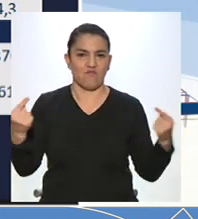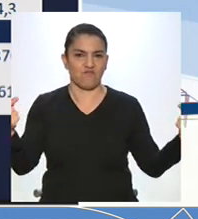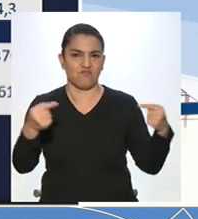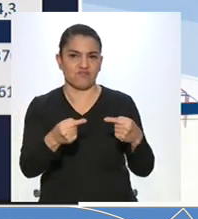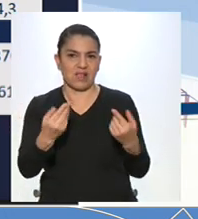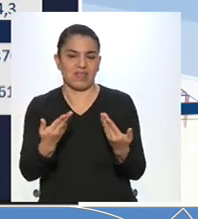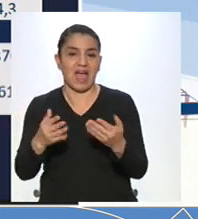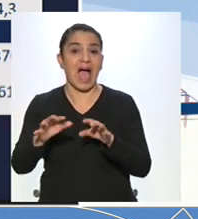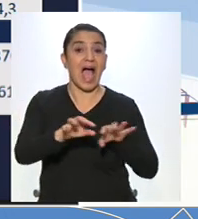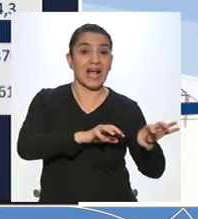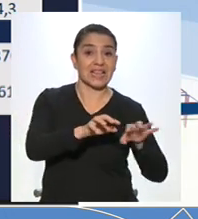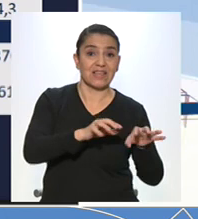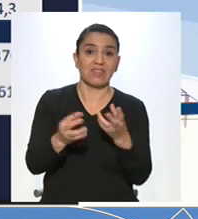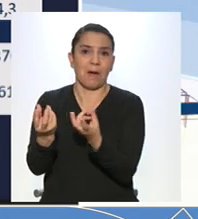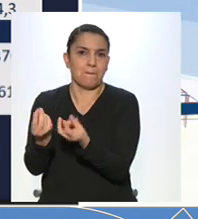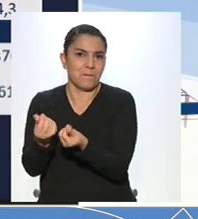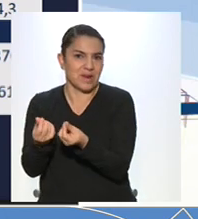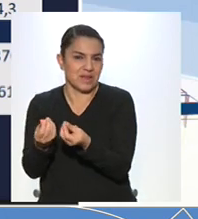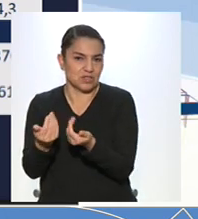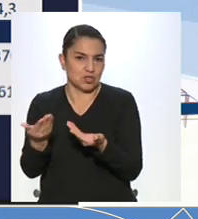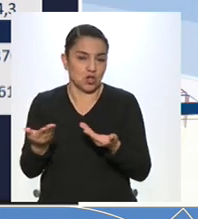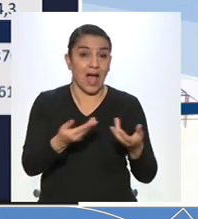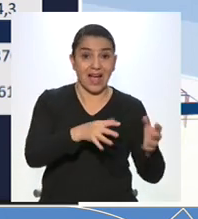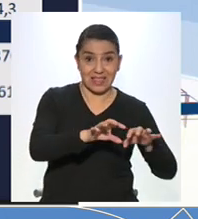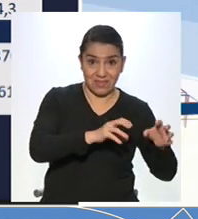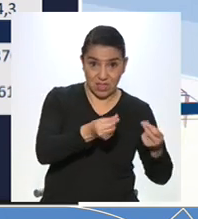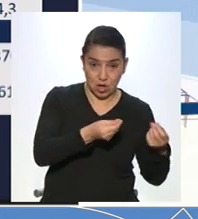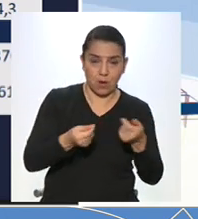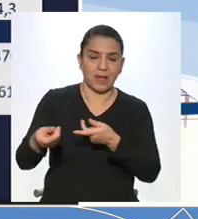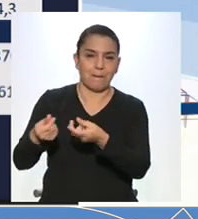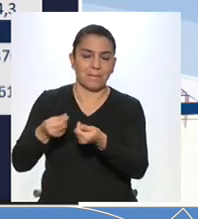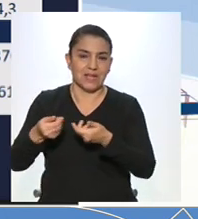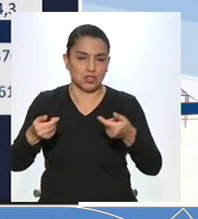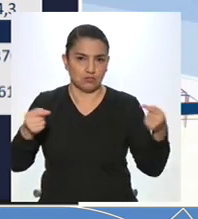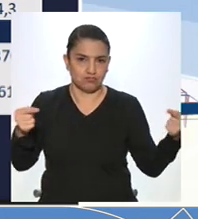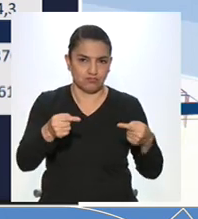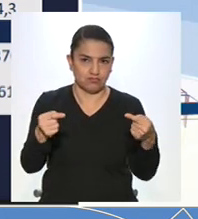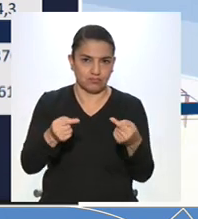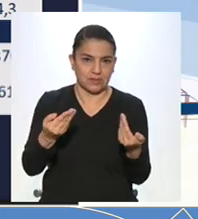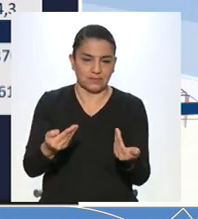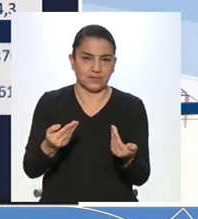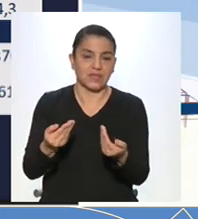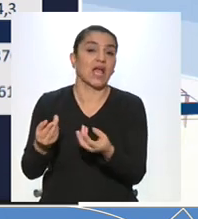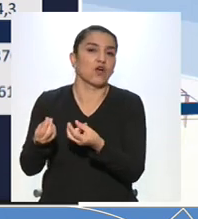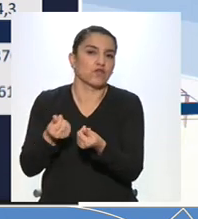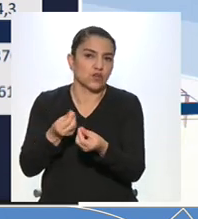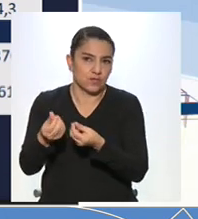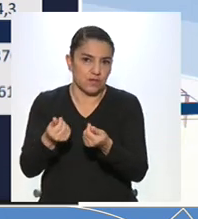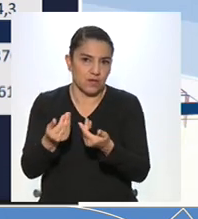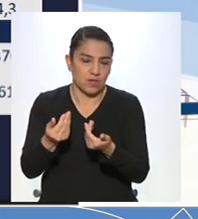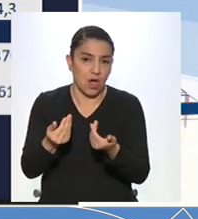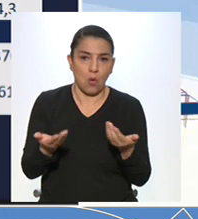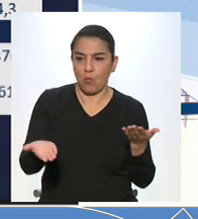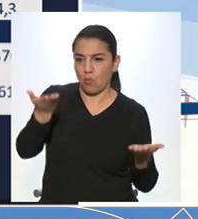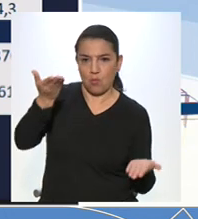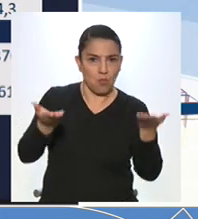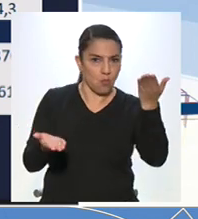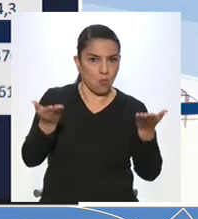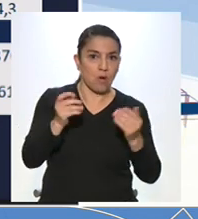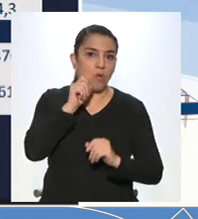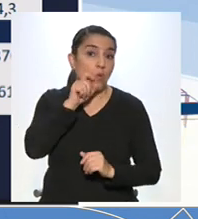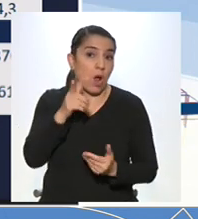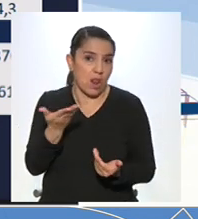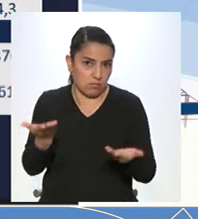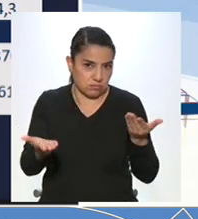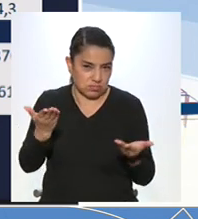la actividad y los precios, por lo que la reacción de la tasa de política monetaria estará sujeta a cuál de estas predomine. Sin embargo, no